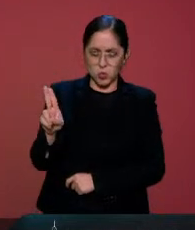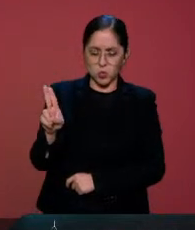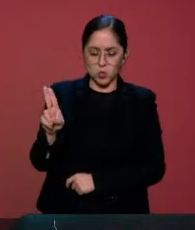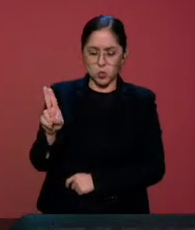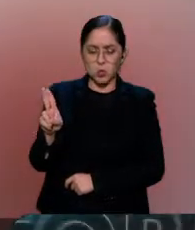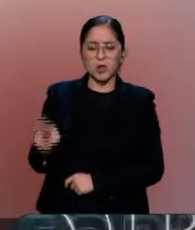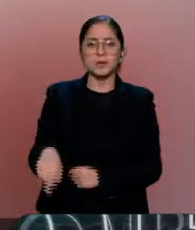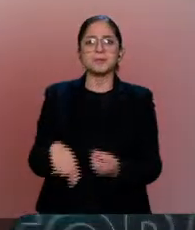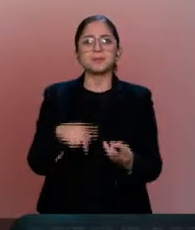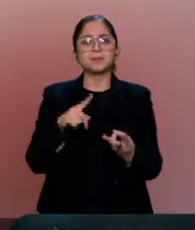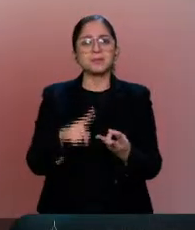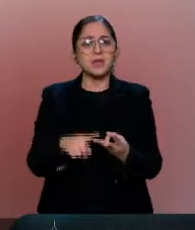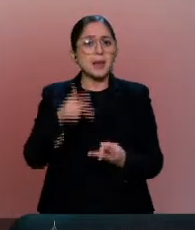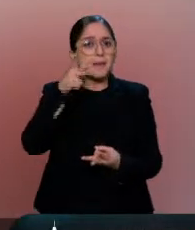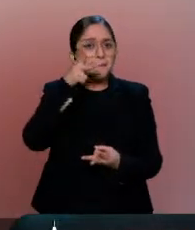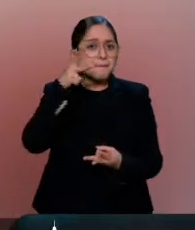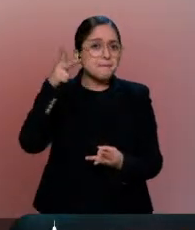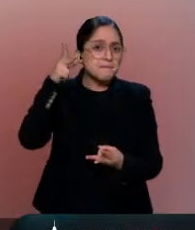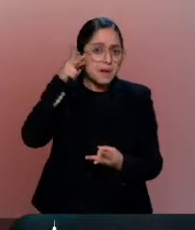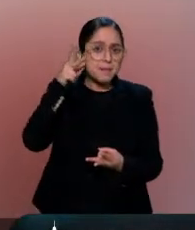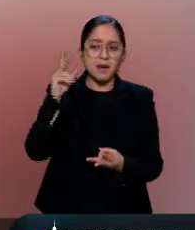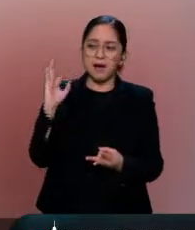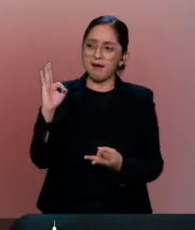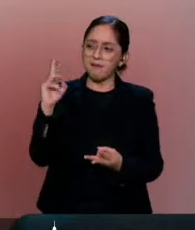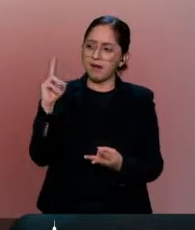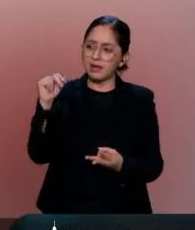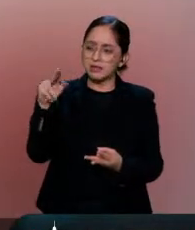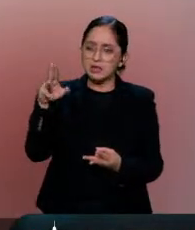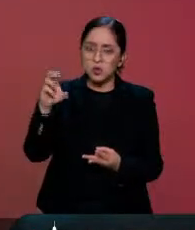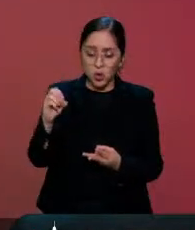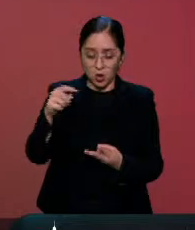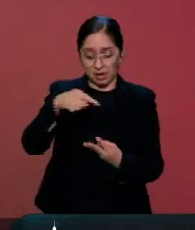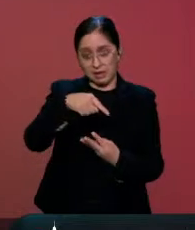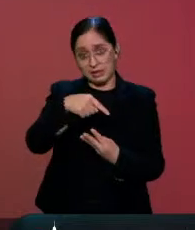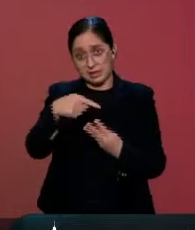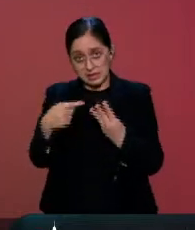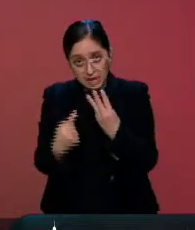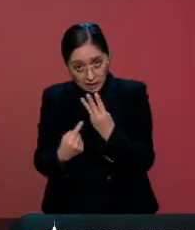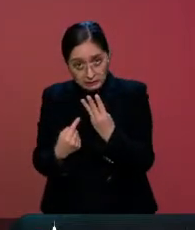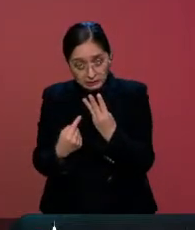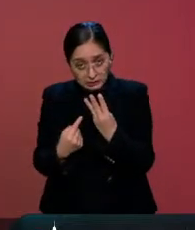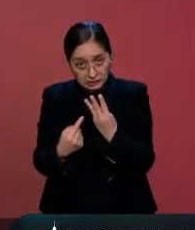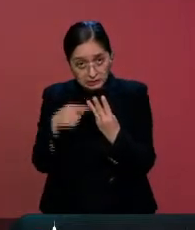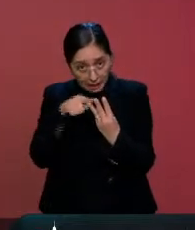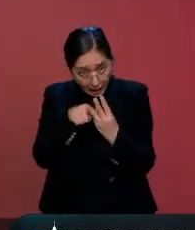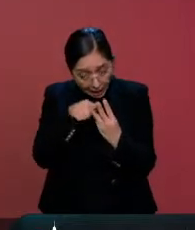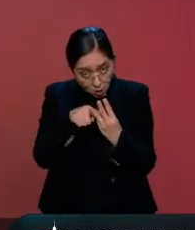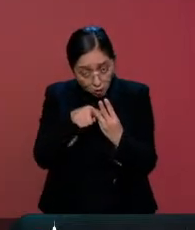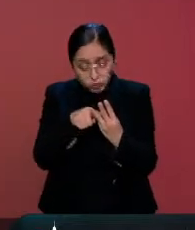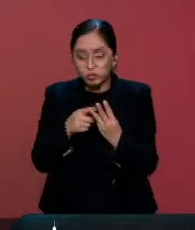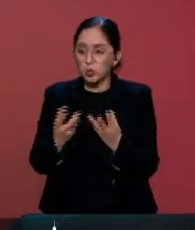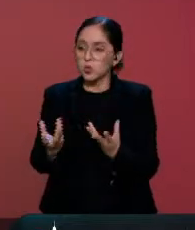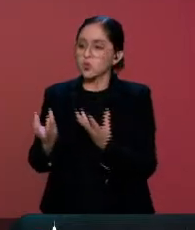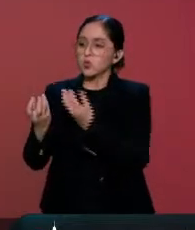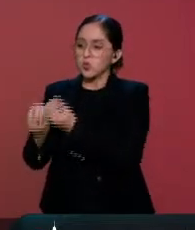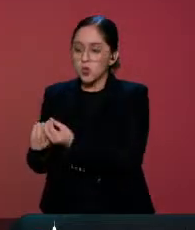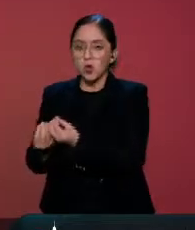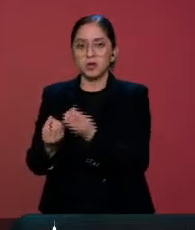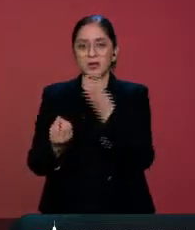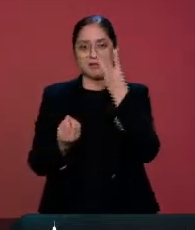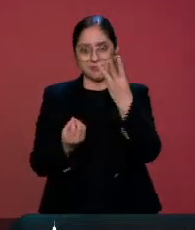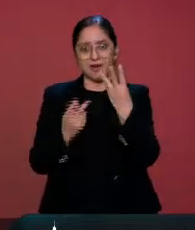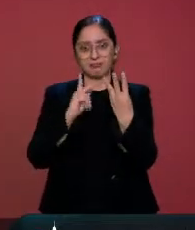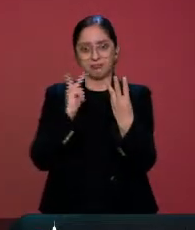y que el Papa Francisco, los tres, se reúnan y presenten